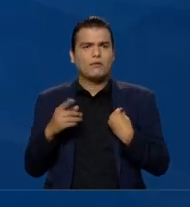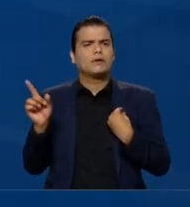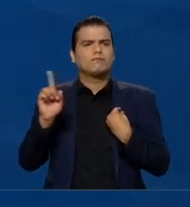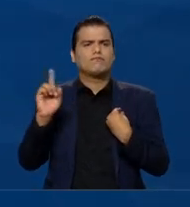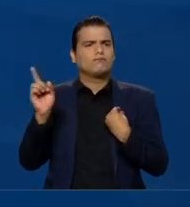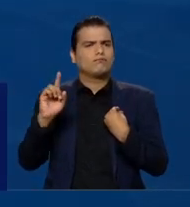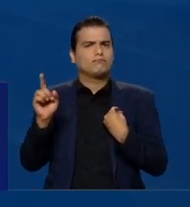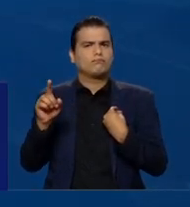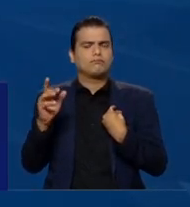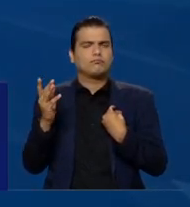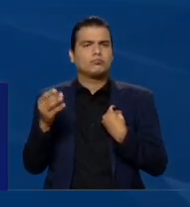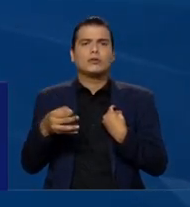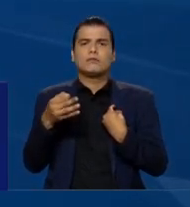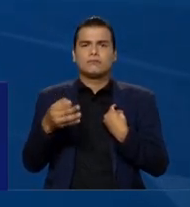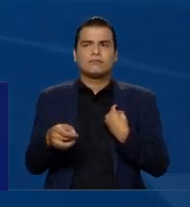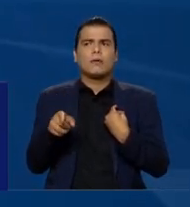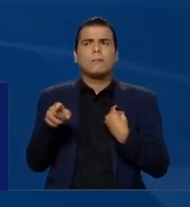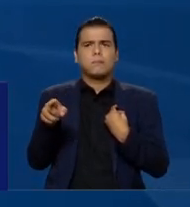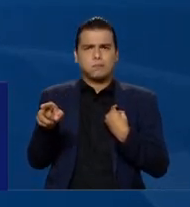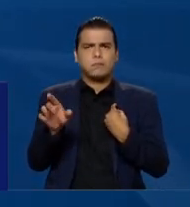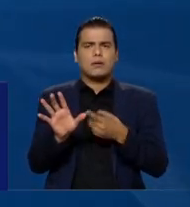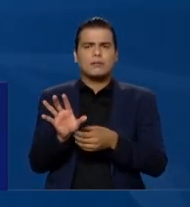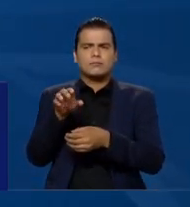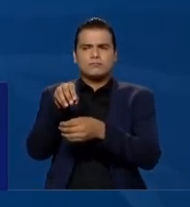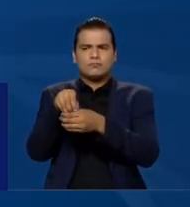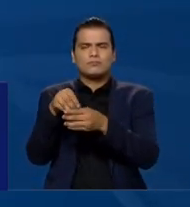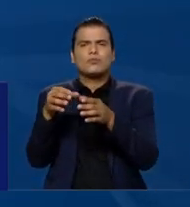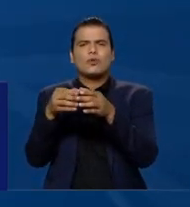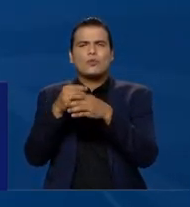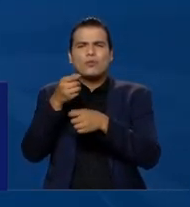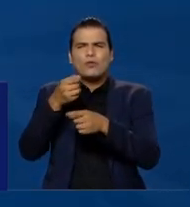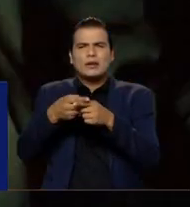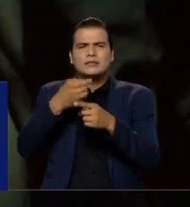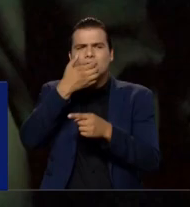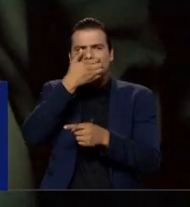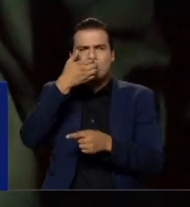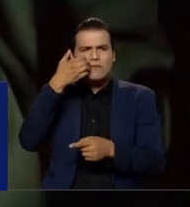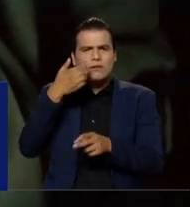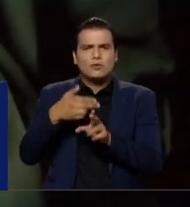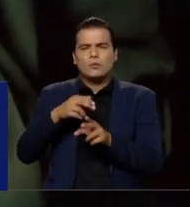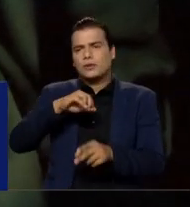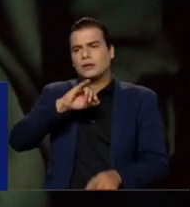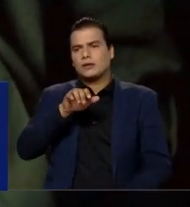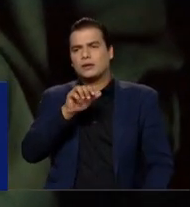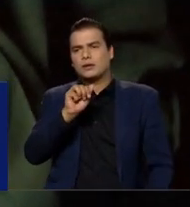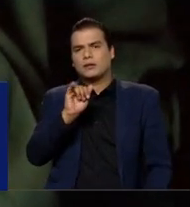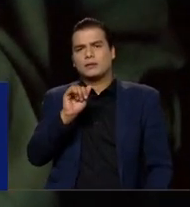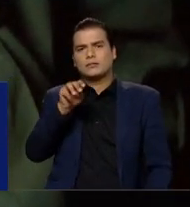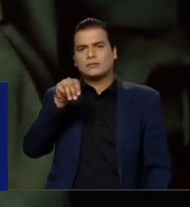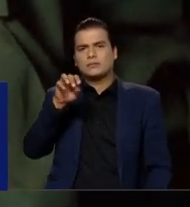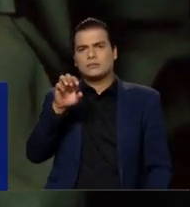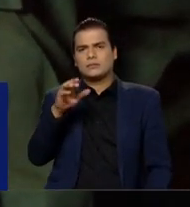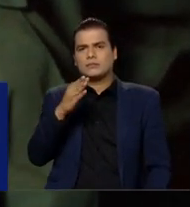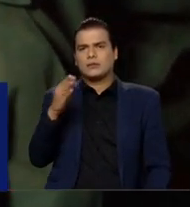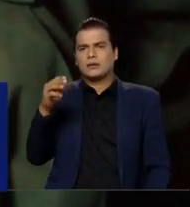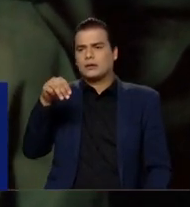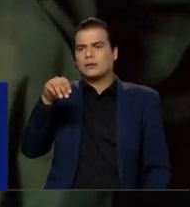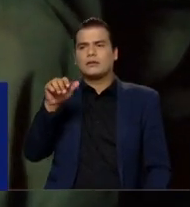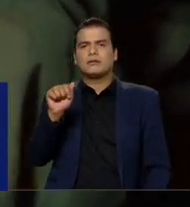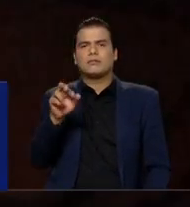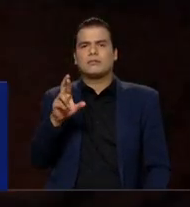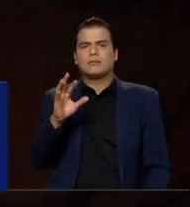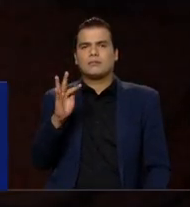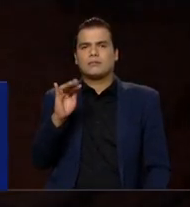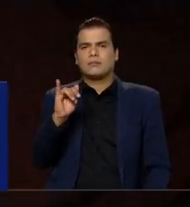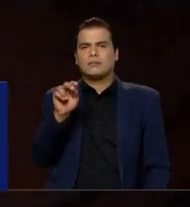la zona de Dique, el Gaor, columna móvil Jaime Martínez, dedicada al negocio del narcotráfico. Se